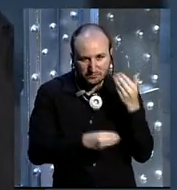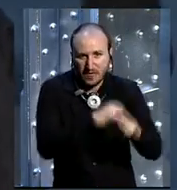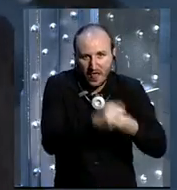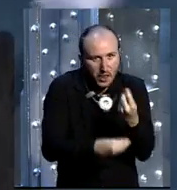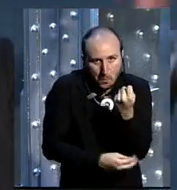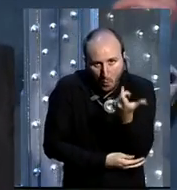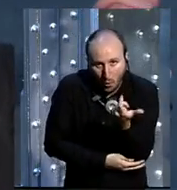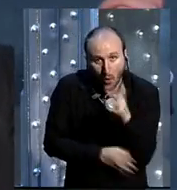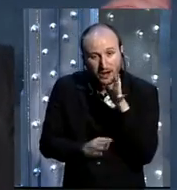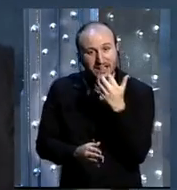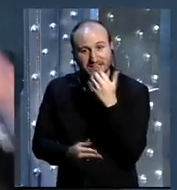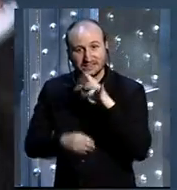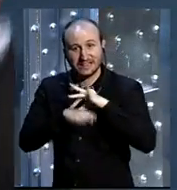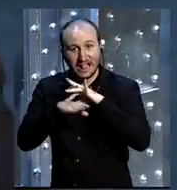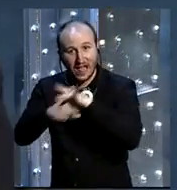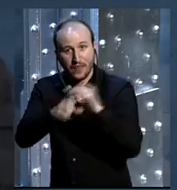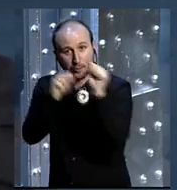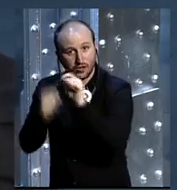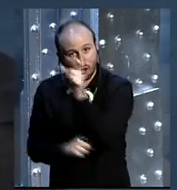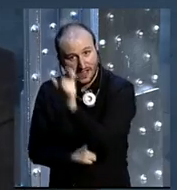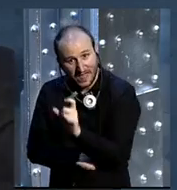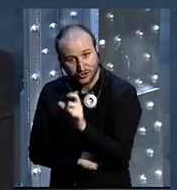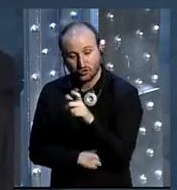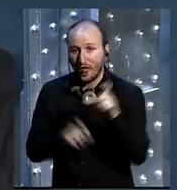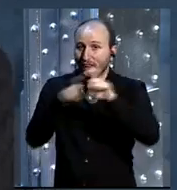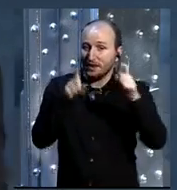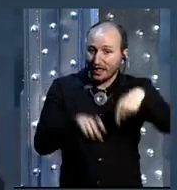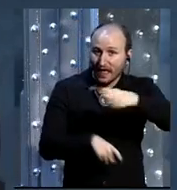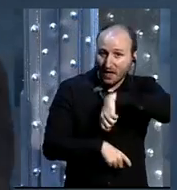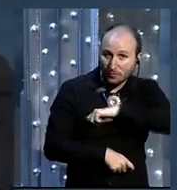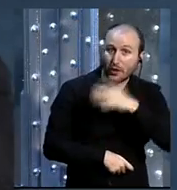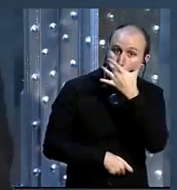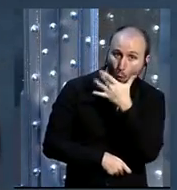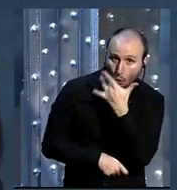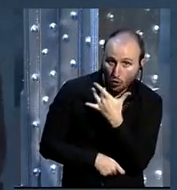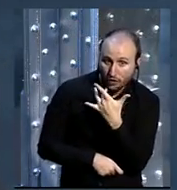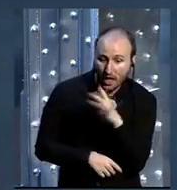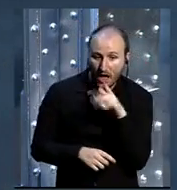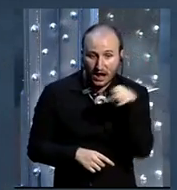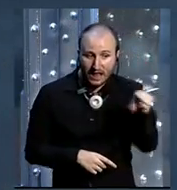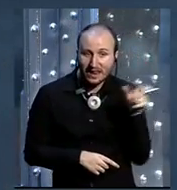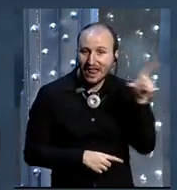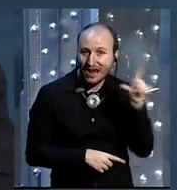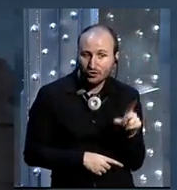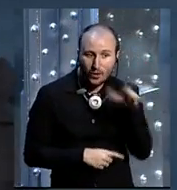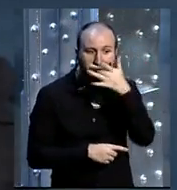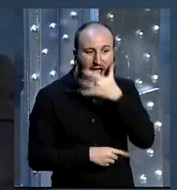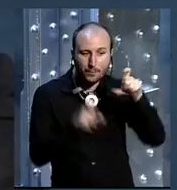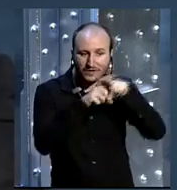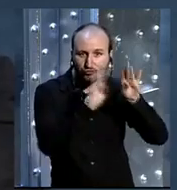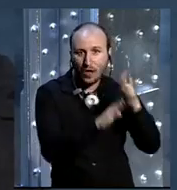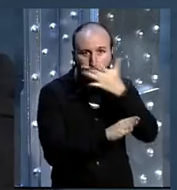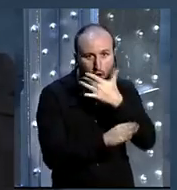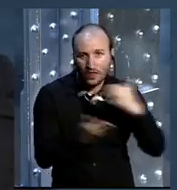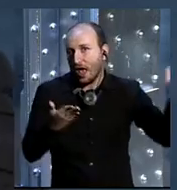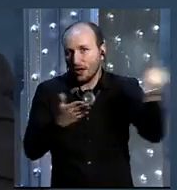Agencia de Protección de Datos española conoce las empresas de España y la lituana conoce las empresas en Lituania y la